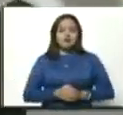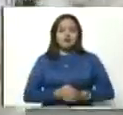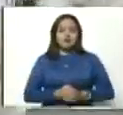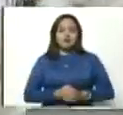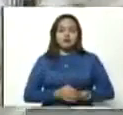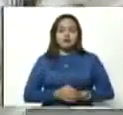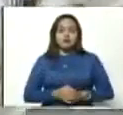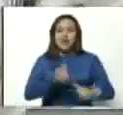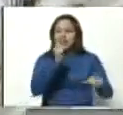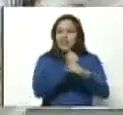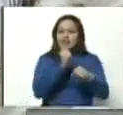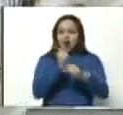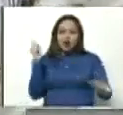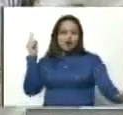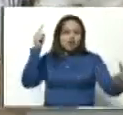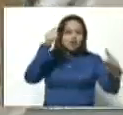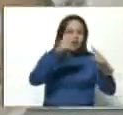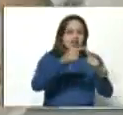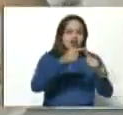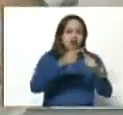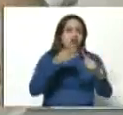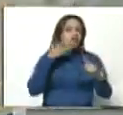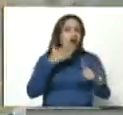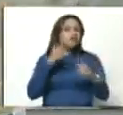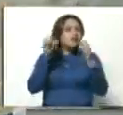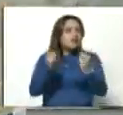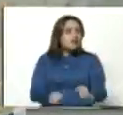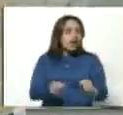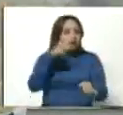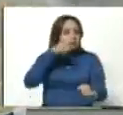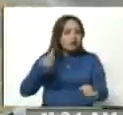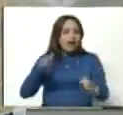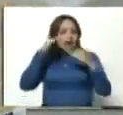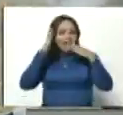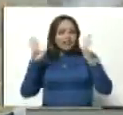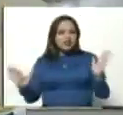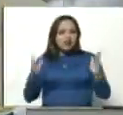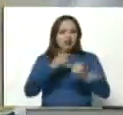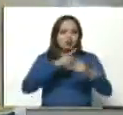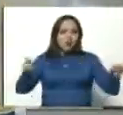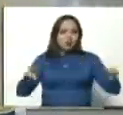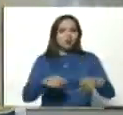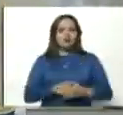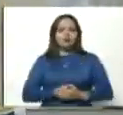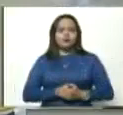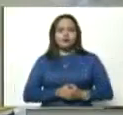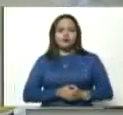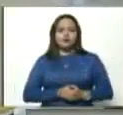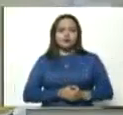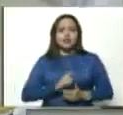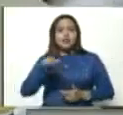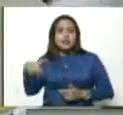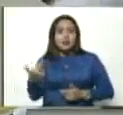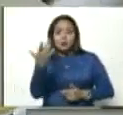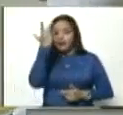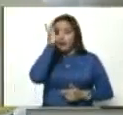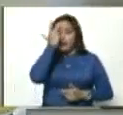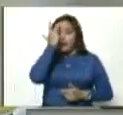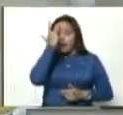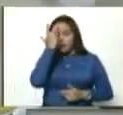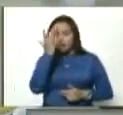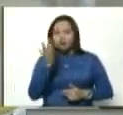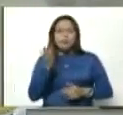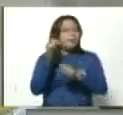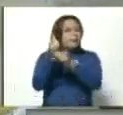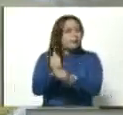que tienen trabajo directo con seguridad ciudadana y atención al público. Y a partir del mes de febrero se tiene estipulado